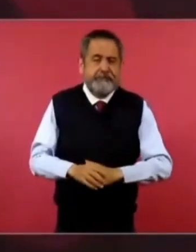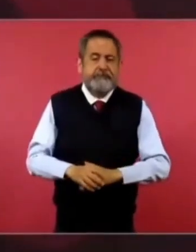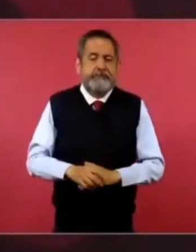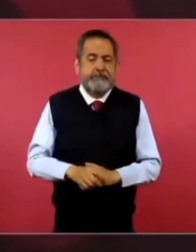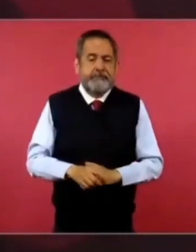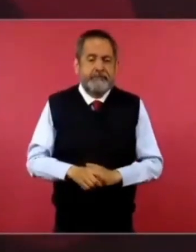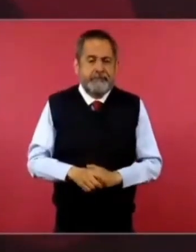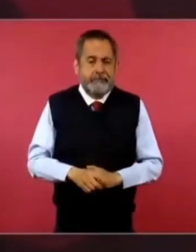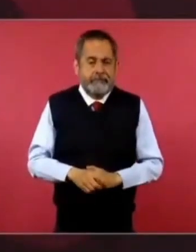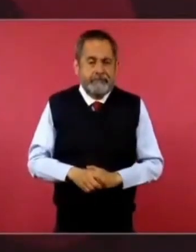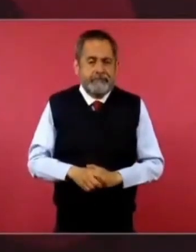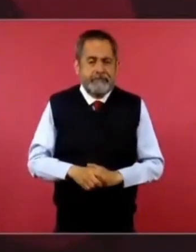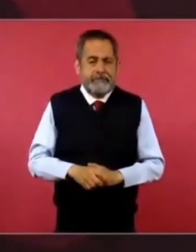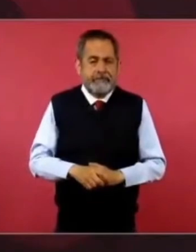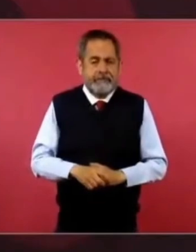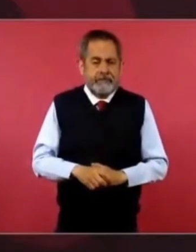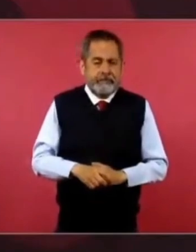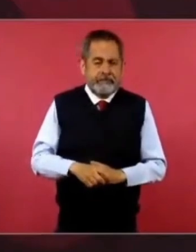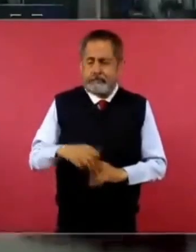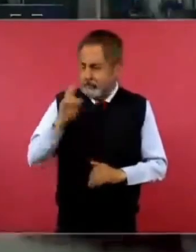A ver si te da